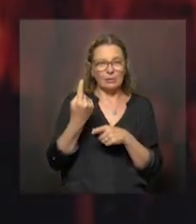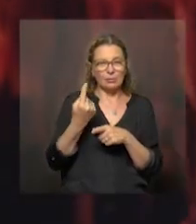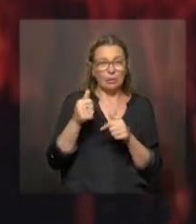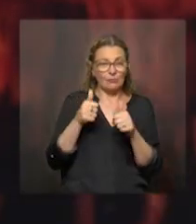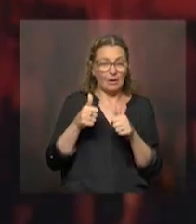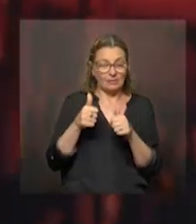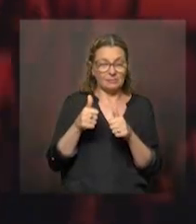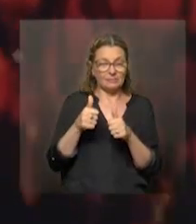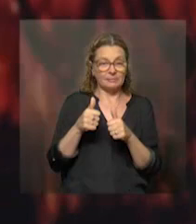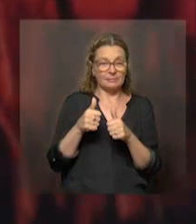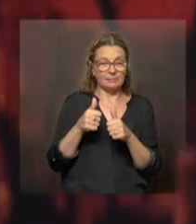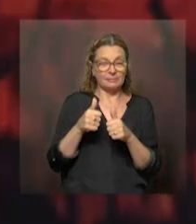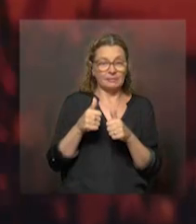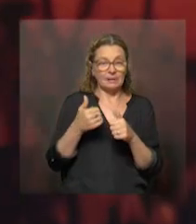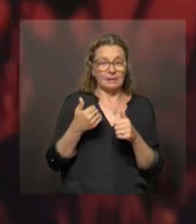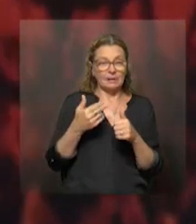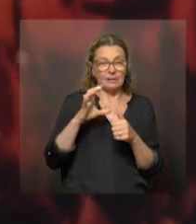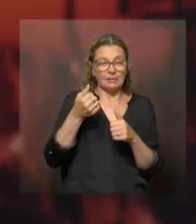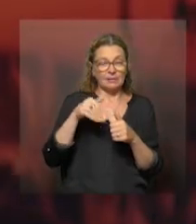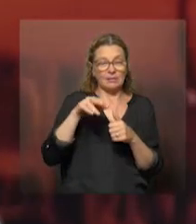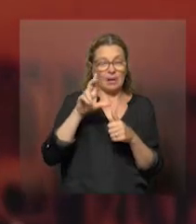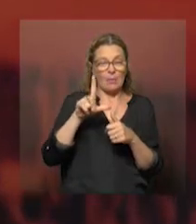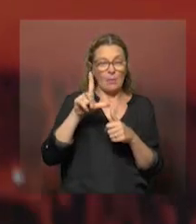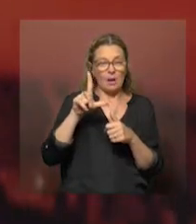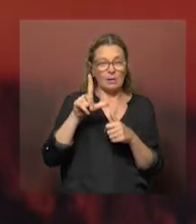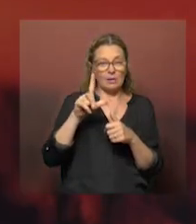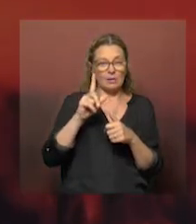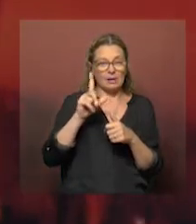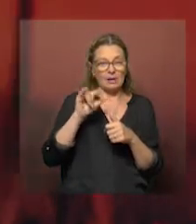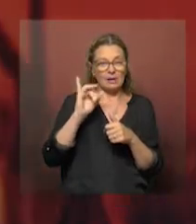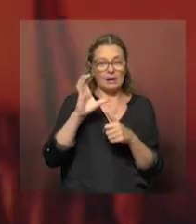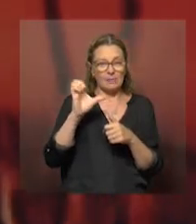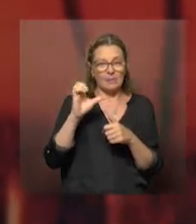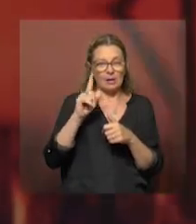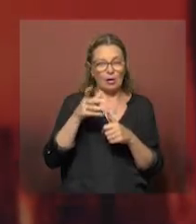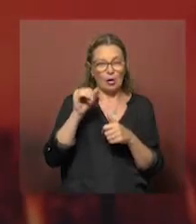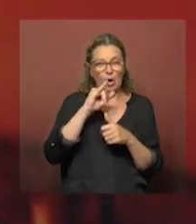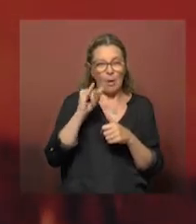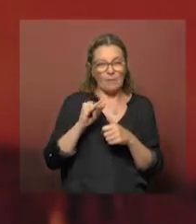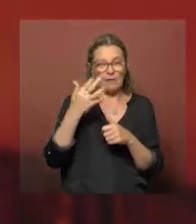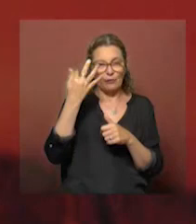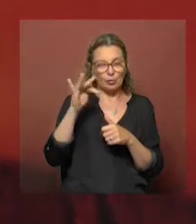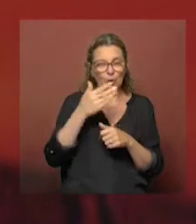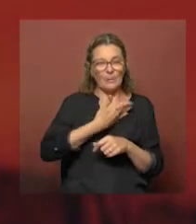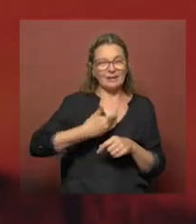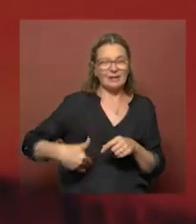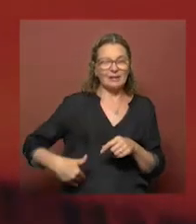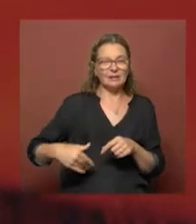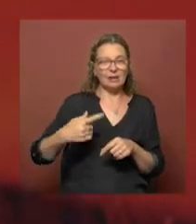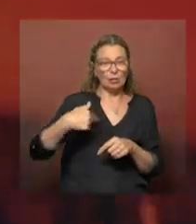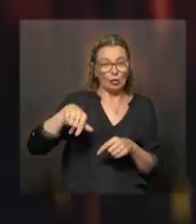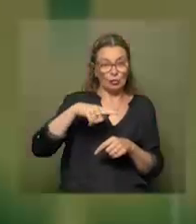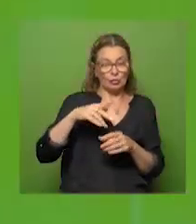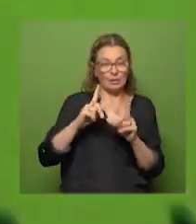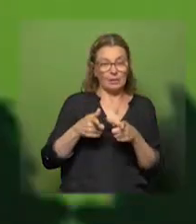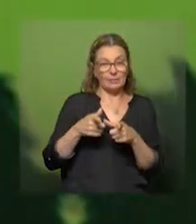bien. Va a estar tocando Samuel Acosta, Lipe Gómez, Charlie, Futuros Presidentes y nosotros. Y